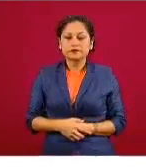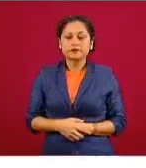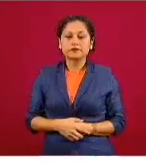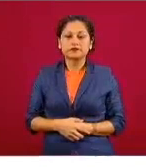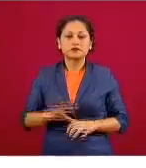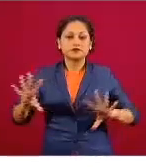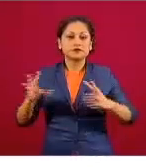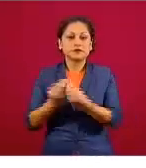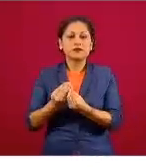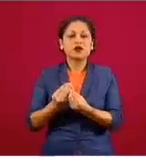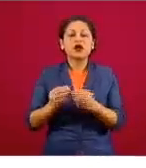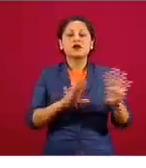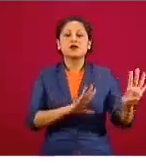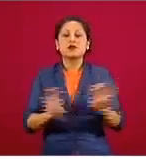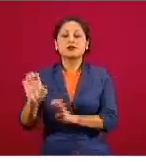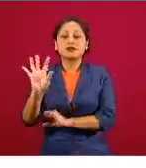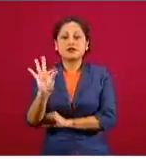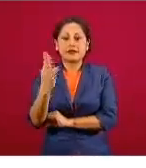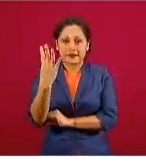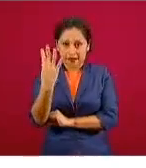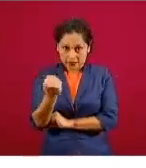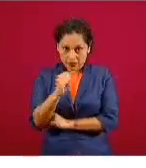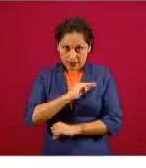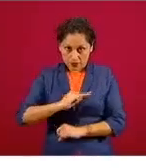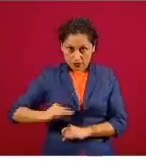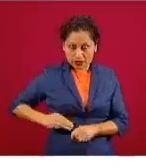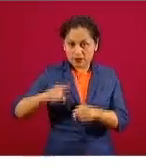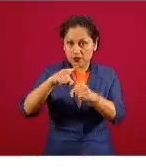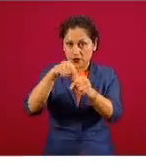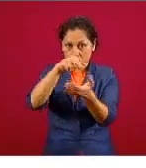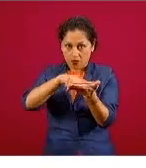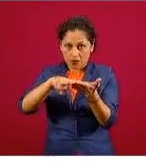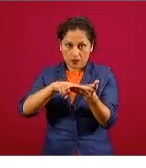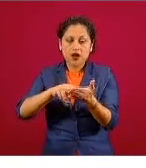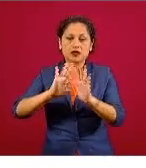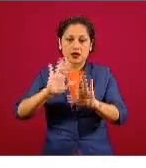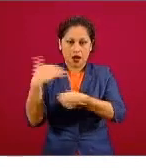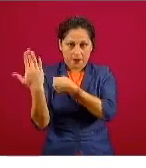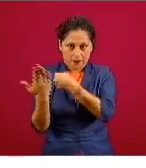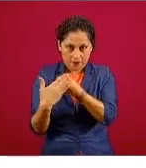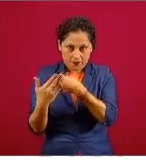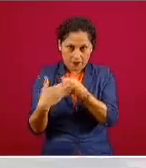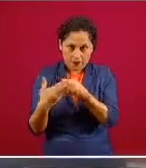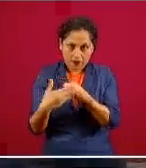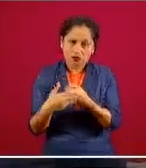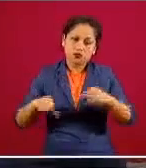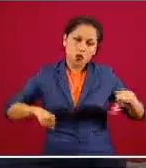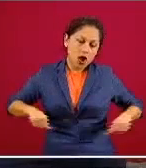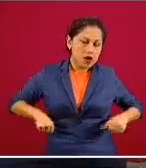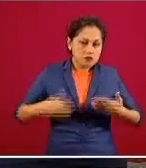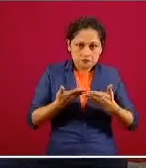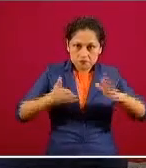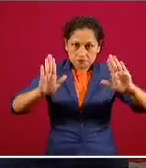979 municipios que están en la zona verde, la zona que se podrá liberar más pronto, y los otros gradualmente,